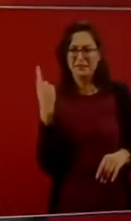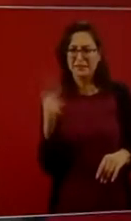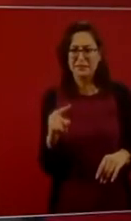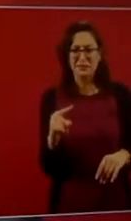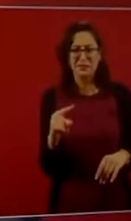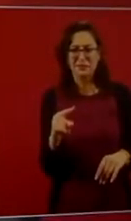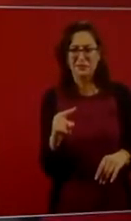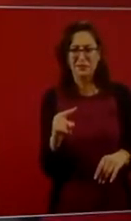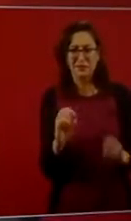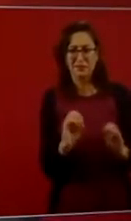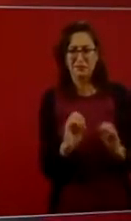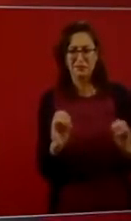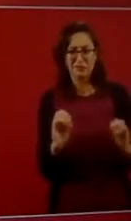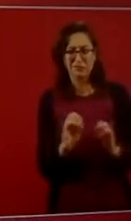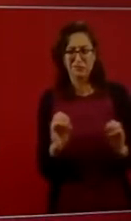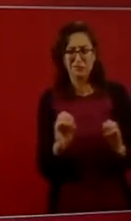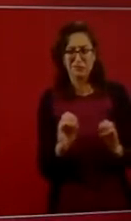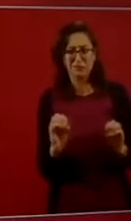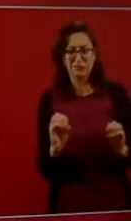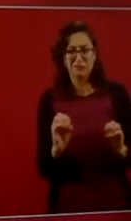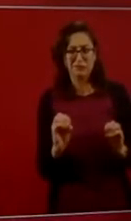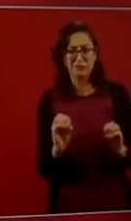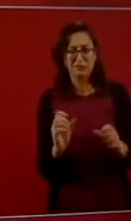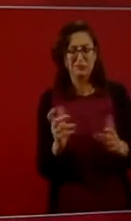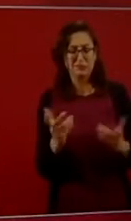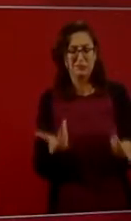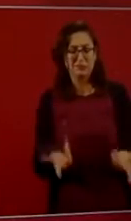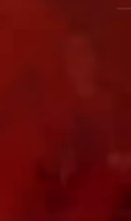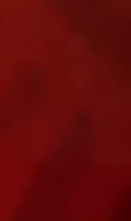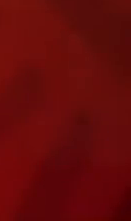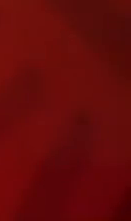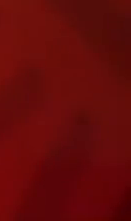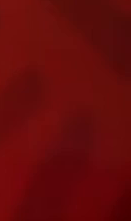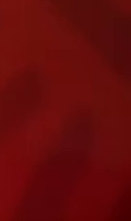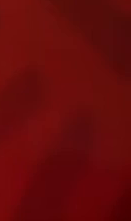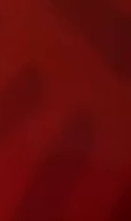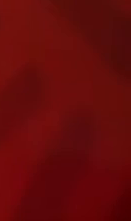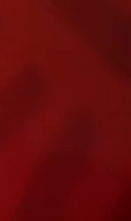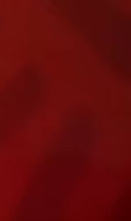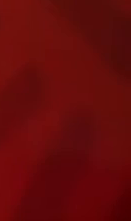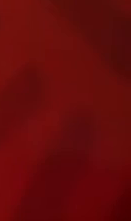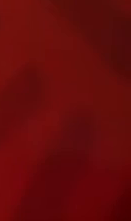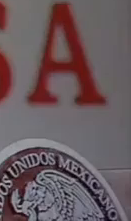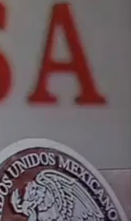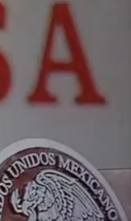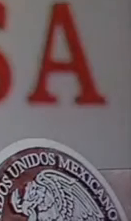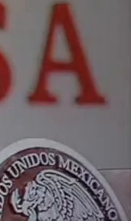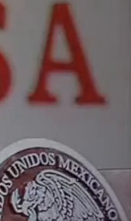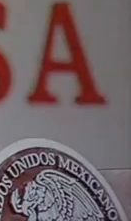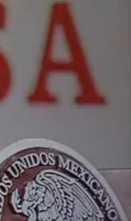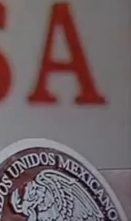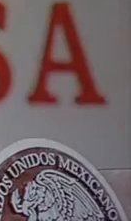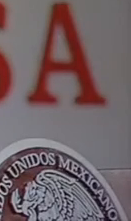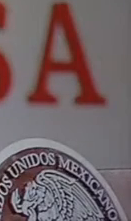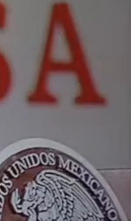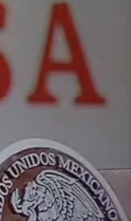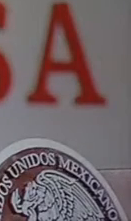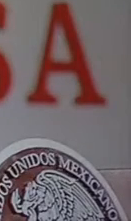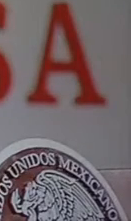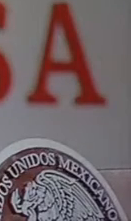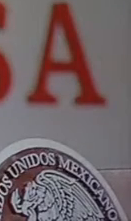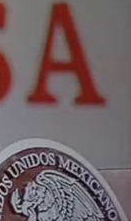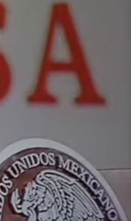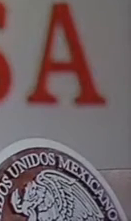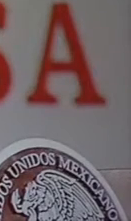familiares y seres queridos. Descanse en paz. Es la esquela que manda el ISSSTE a nivel